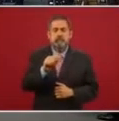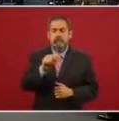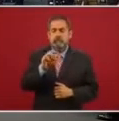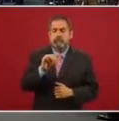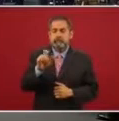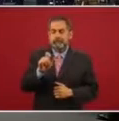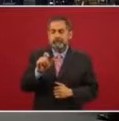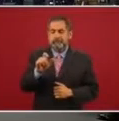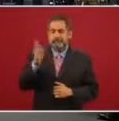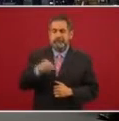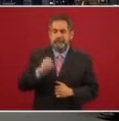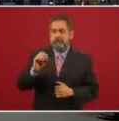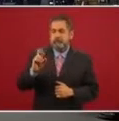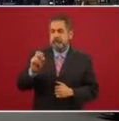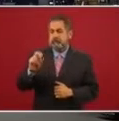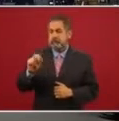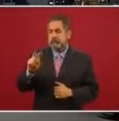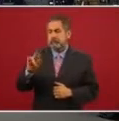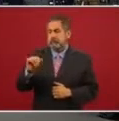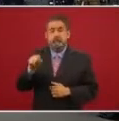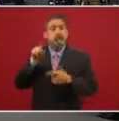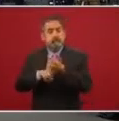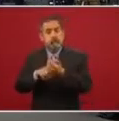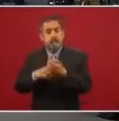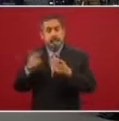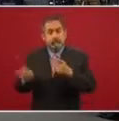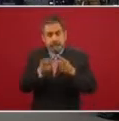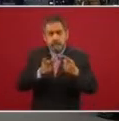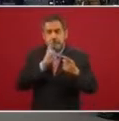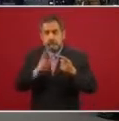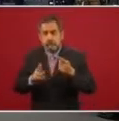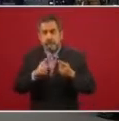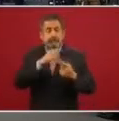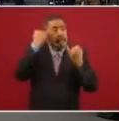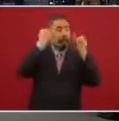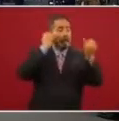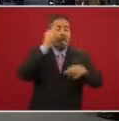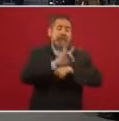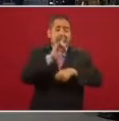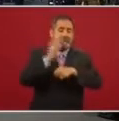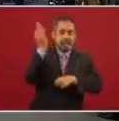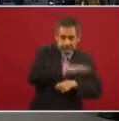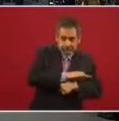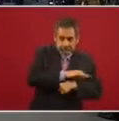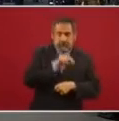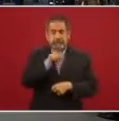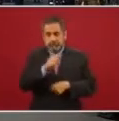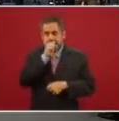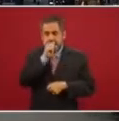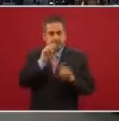porque ahí tenemos una sección de preguntas respuestas y de mitos y realidades' hay un documento específico es una